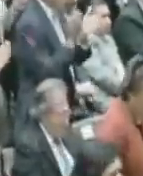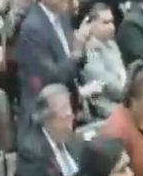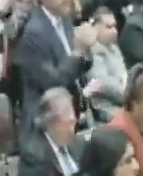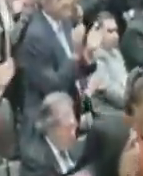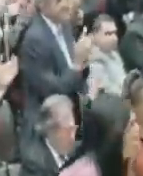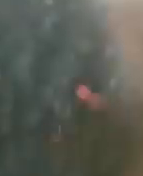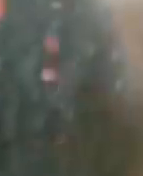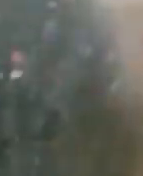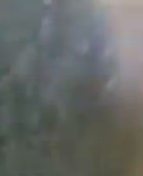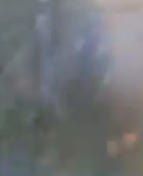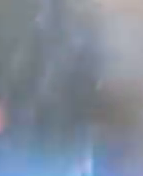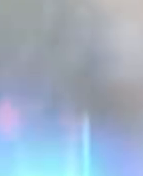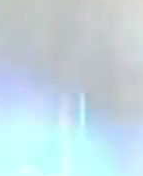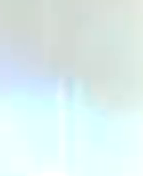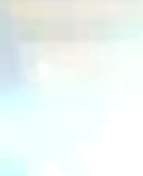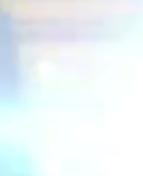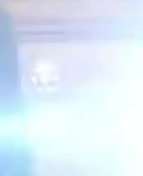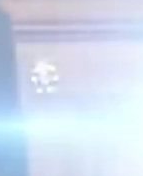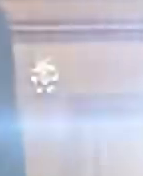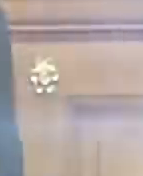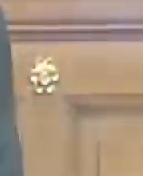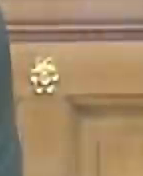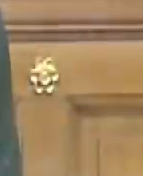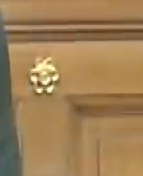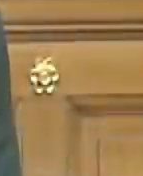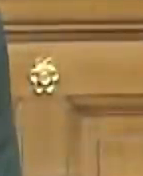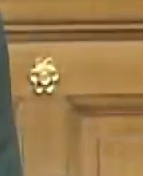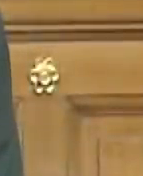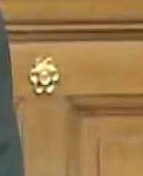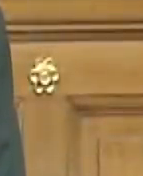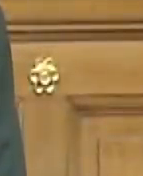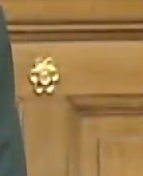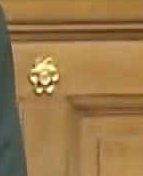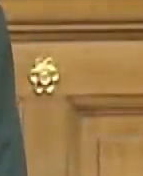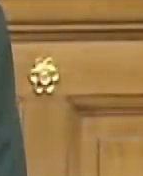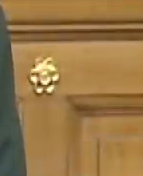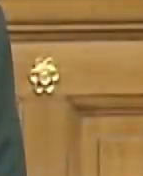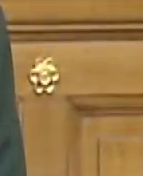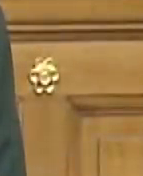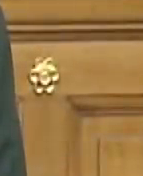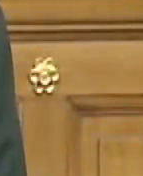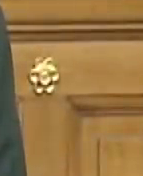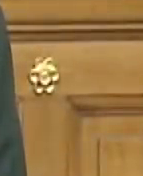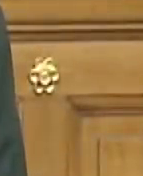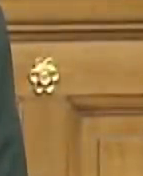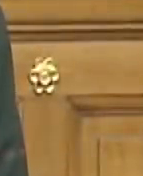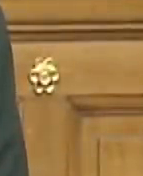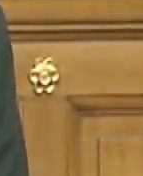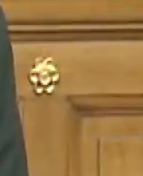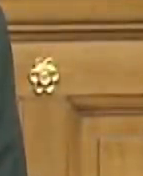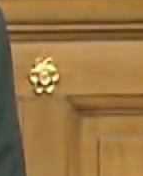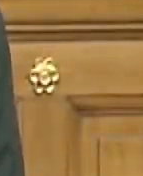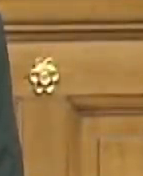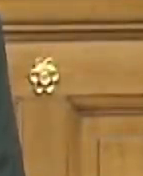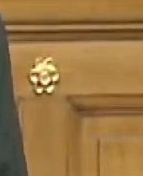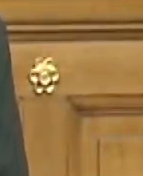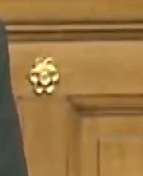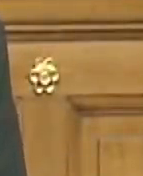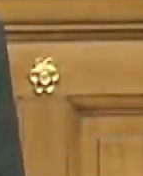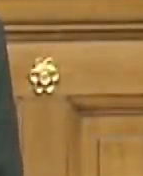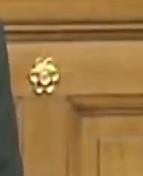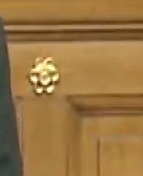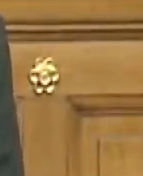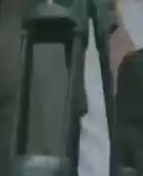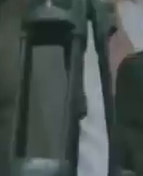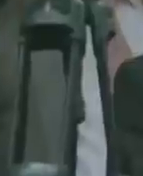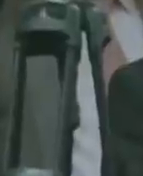puede con gran sumamos al esfuerzo todo lo que había que hacer para rectificar lo